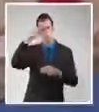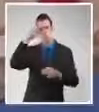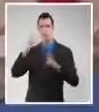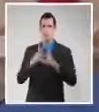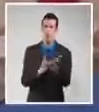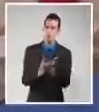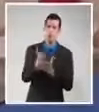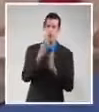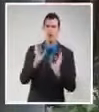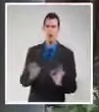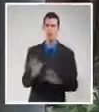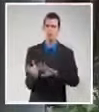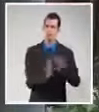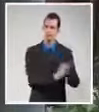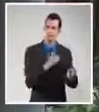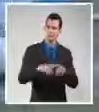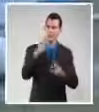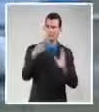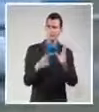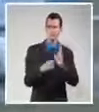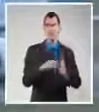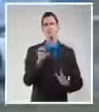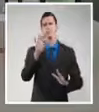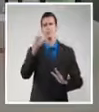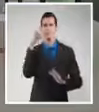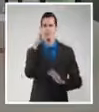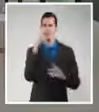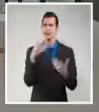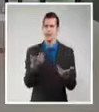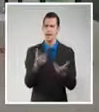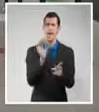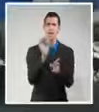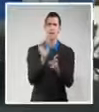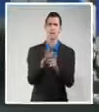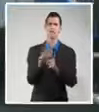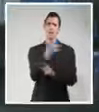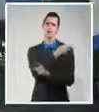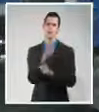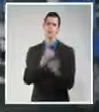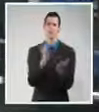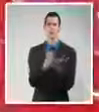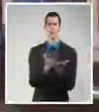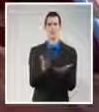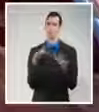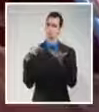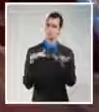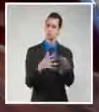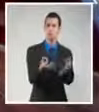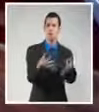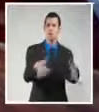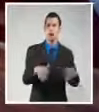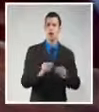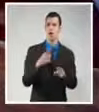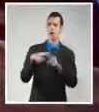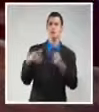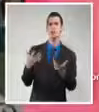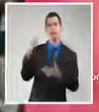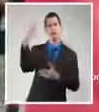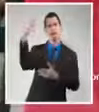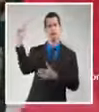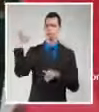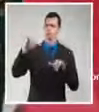escolar 2020-2021 y la reapertura de fronteras al turismo internacional. La ruta crítica